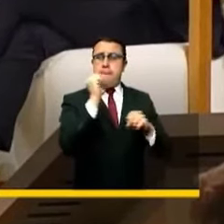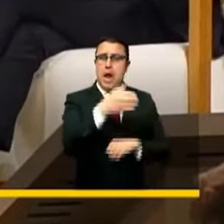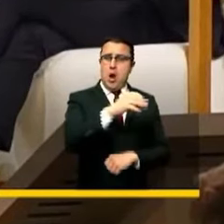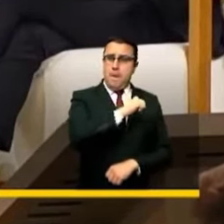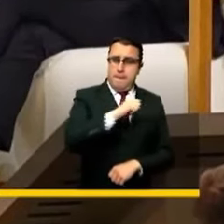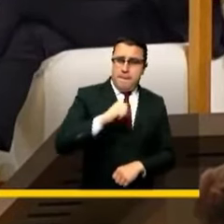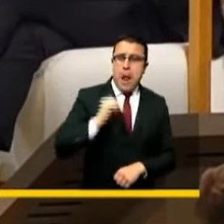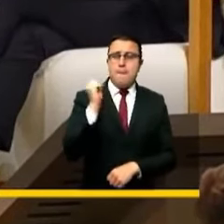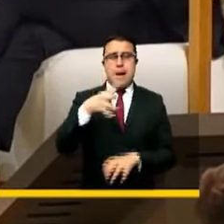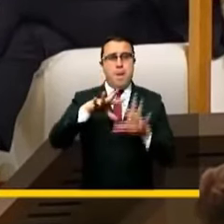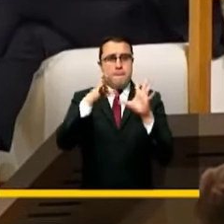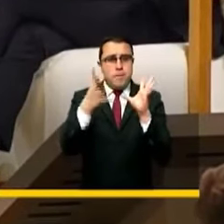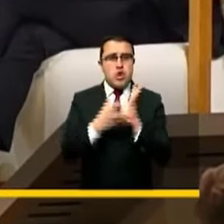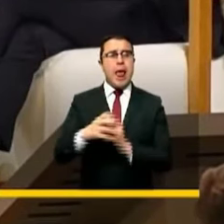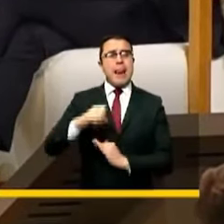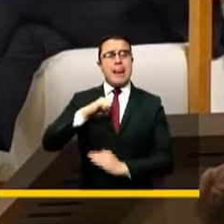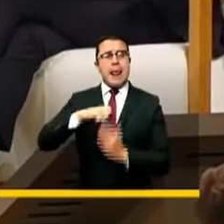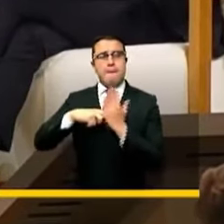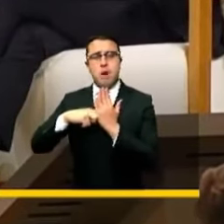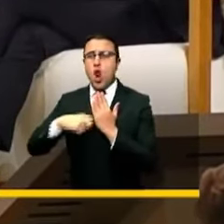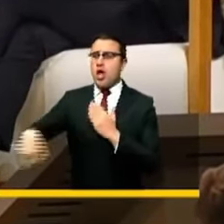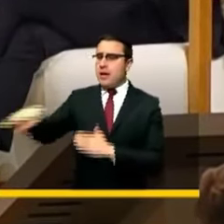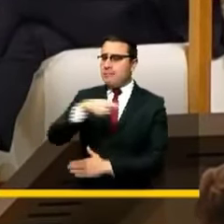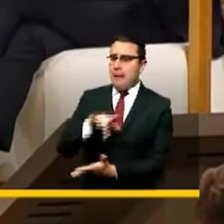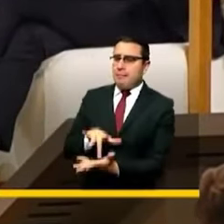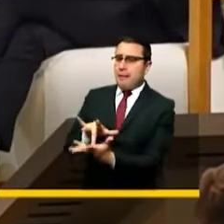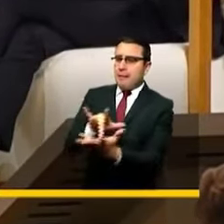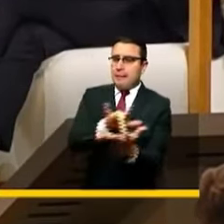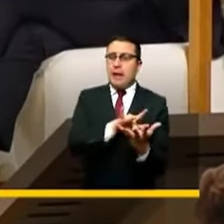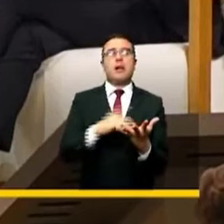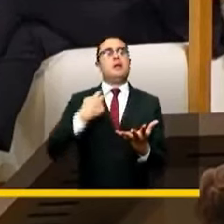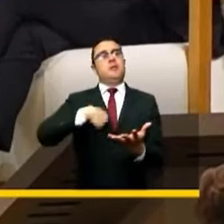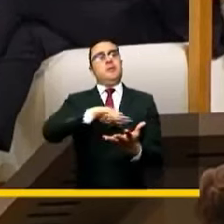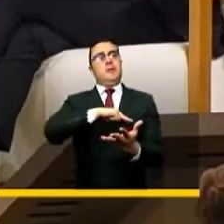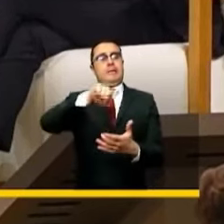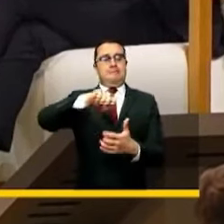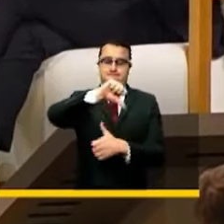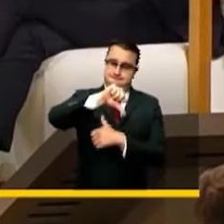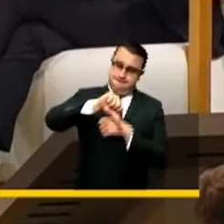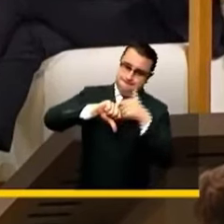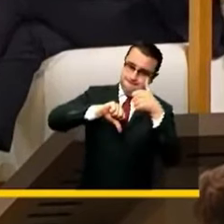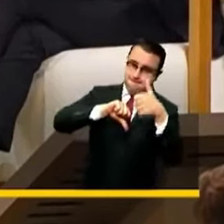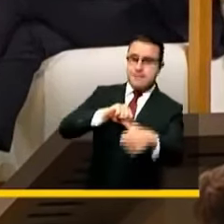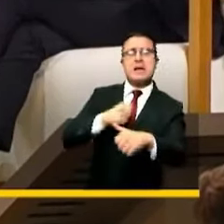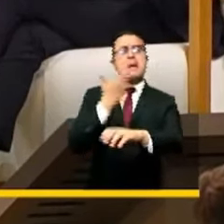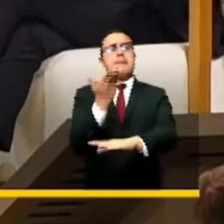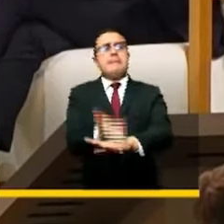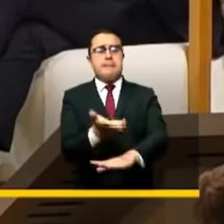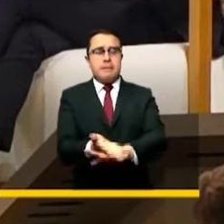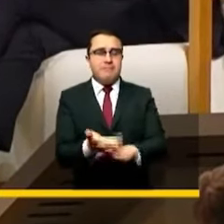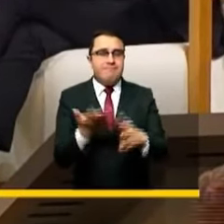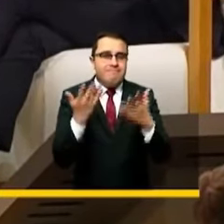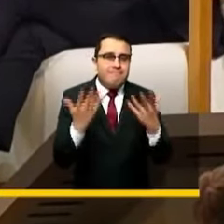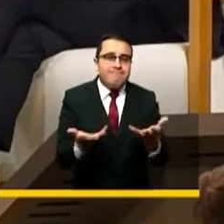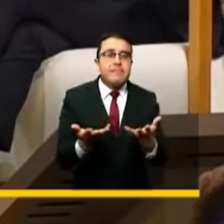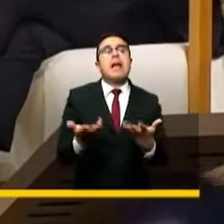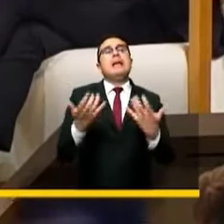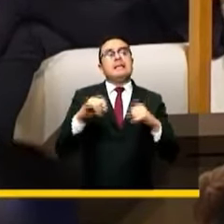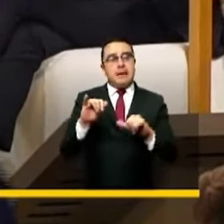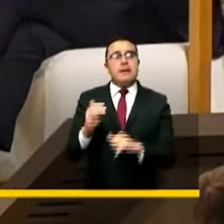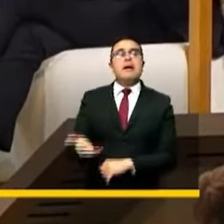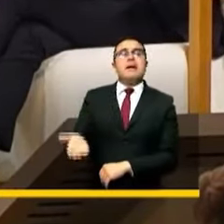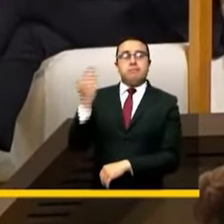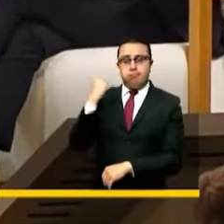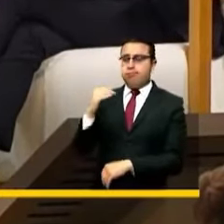etc. Aquí es donde hay que hacer el cambio, en mi opinión. ¿Qué proponemos? Algo que ya se hizo en